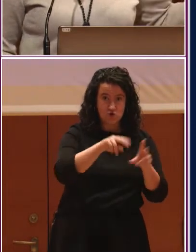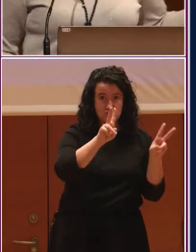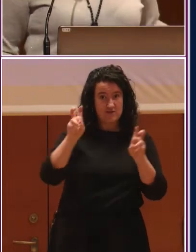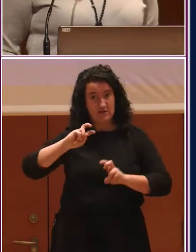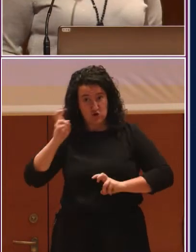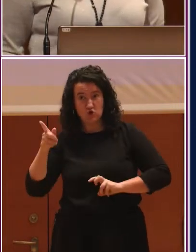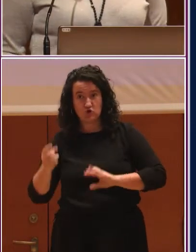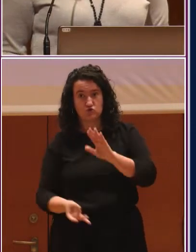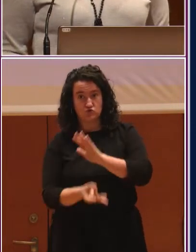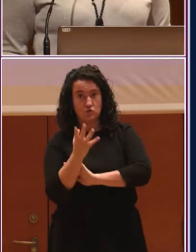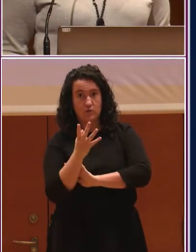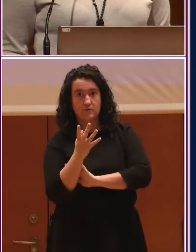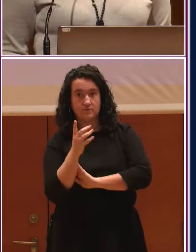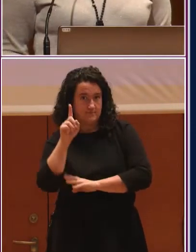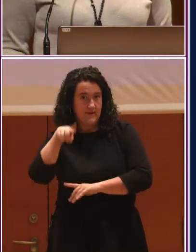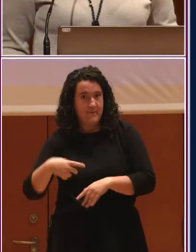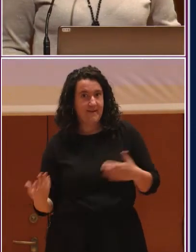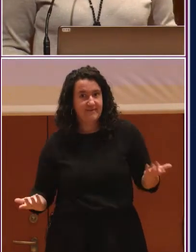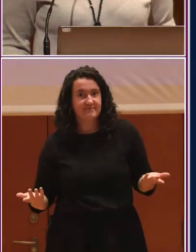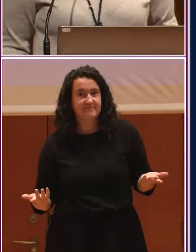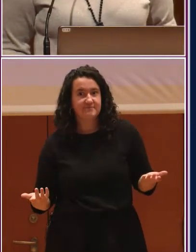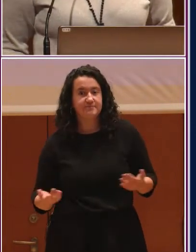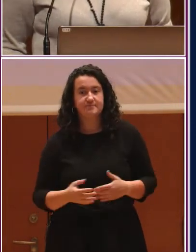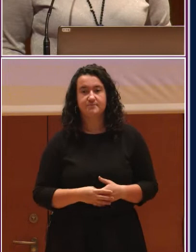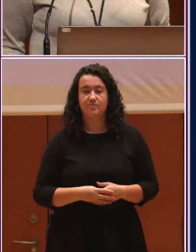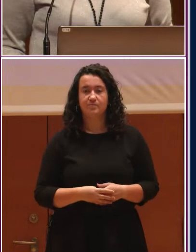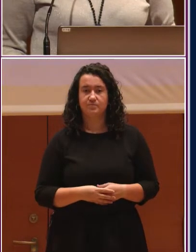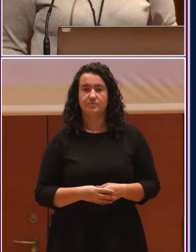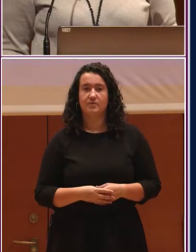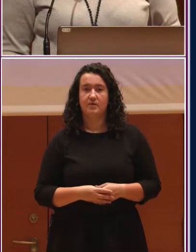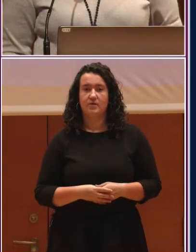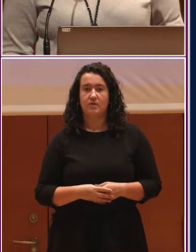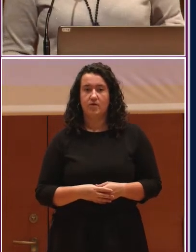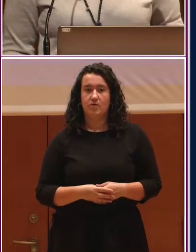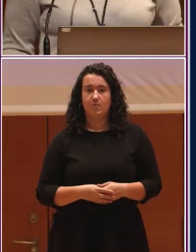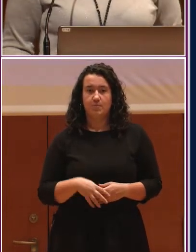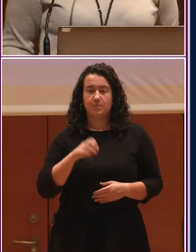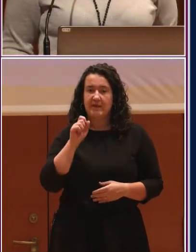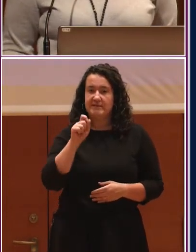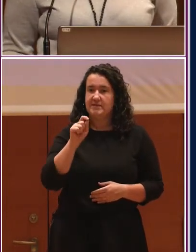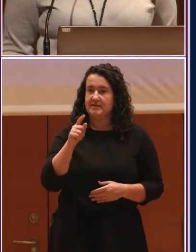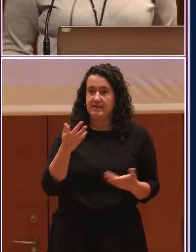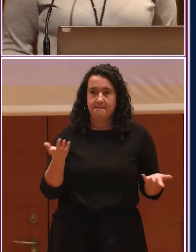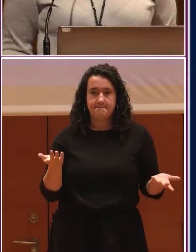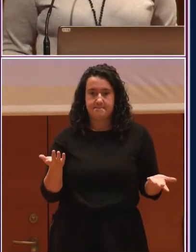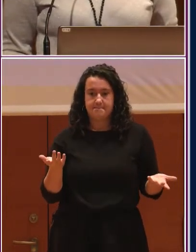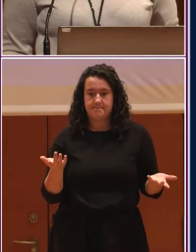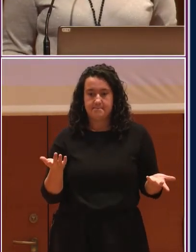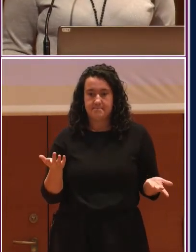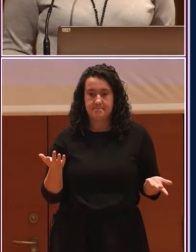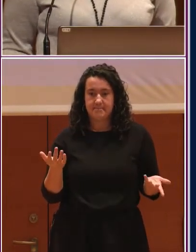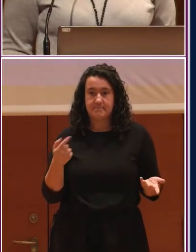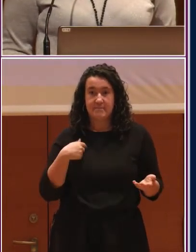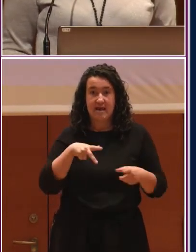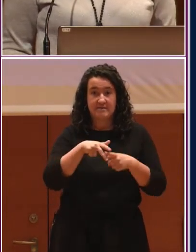son las líneas en las que trabajamos pero esto no quiere decir que en estos talleres no aparezcan otros temas